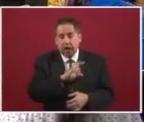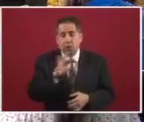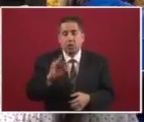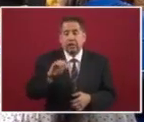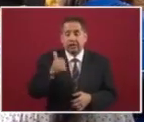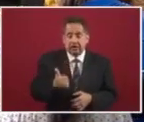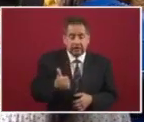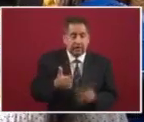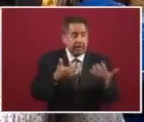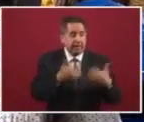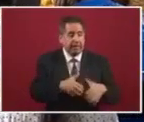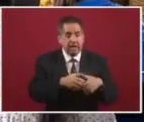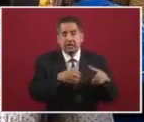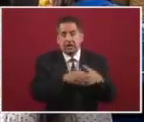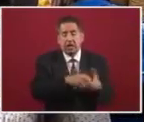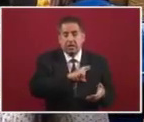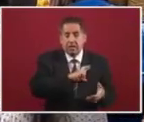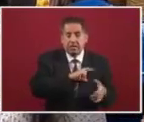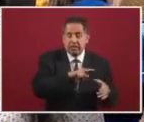ver con empresas.